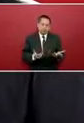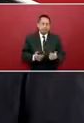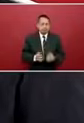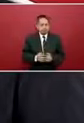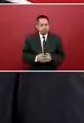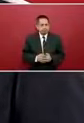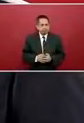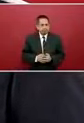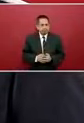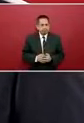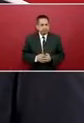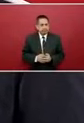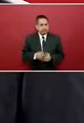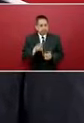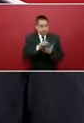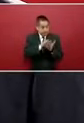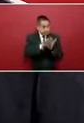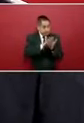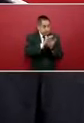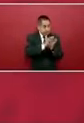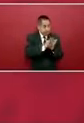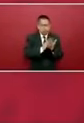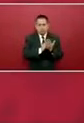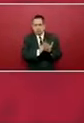que se registran,